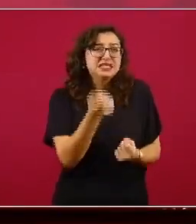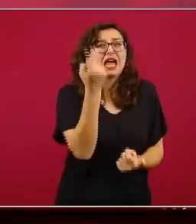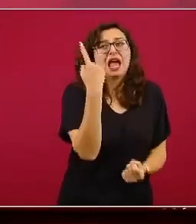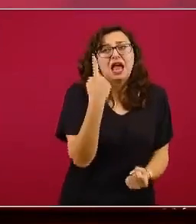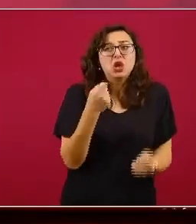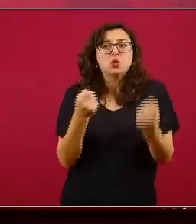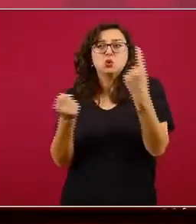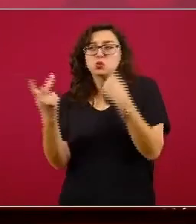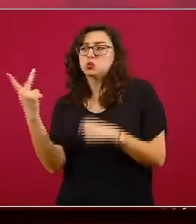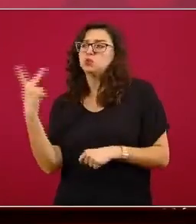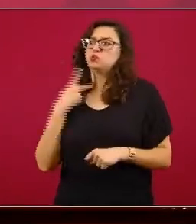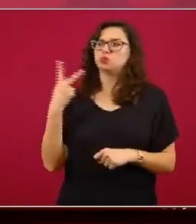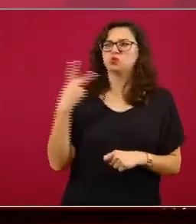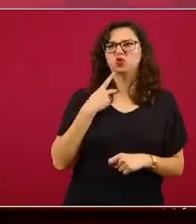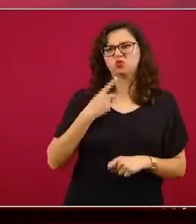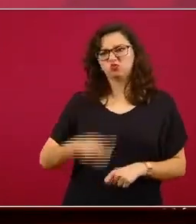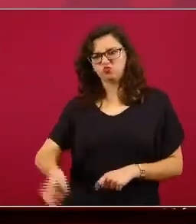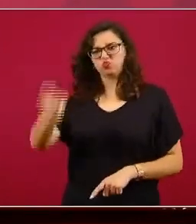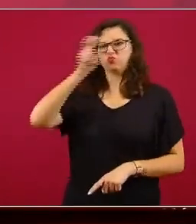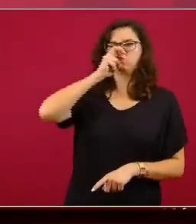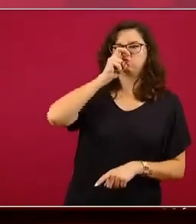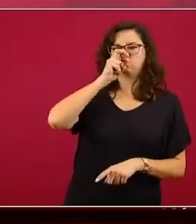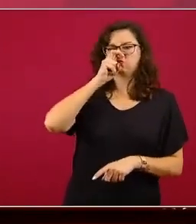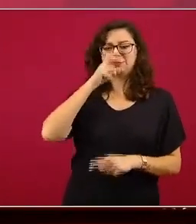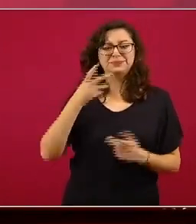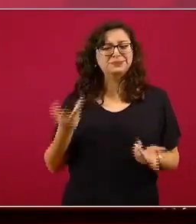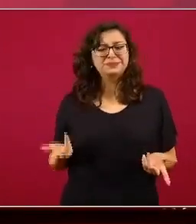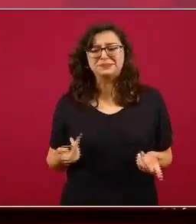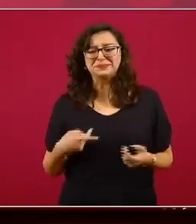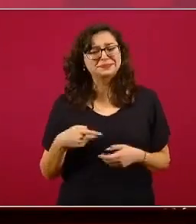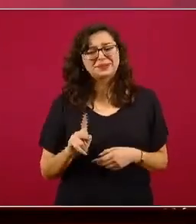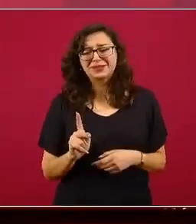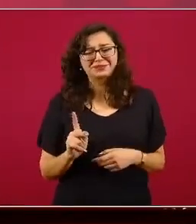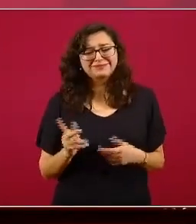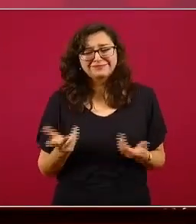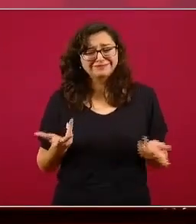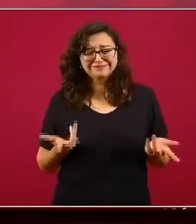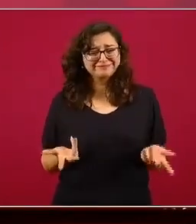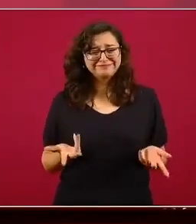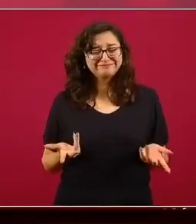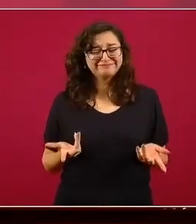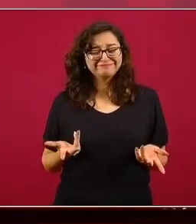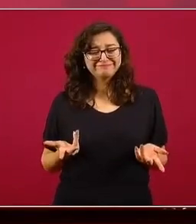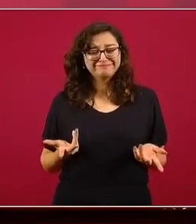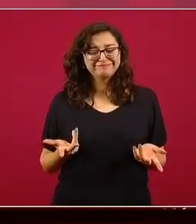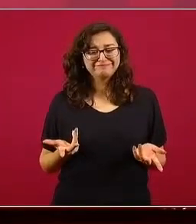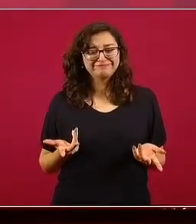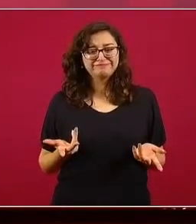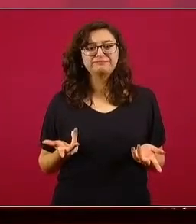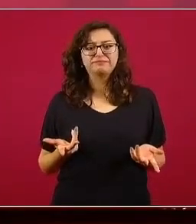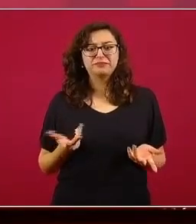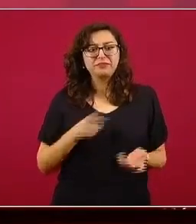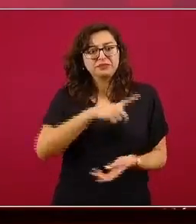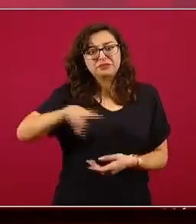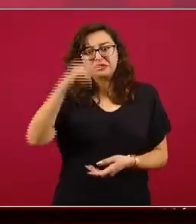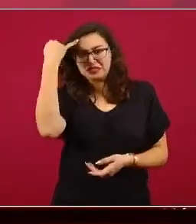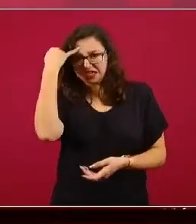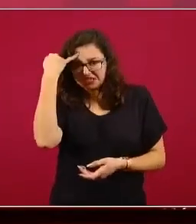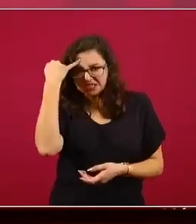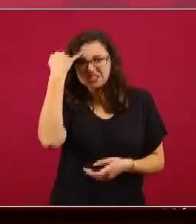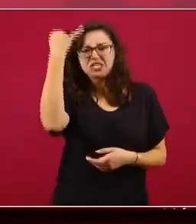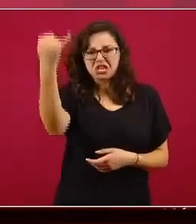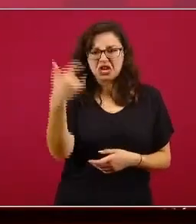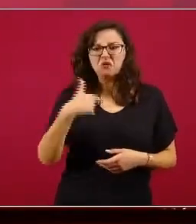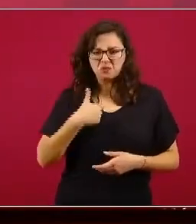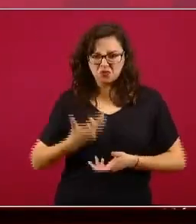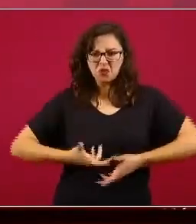político que de un carácter de sentido común de gobiernos que presentan ideas de que van a